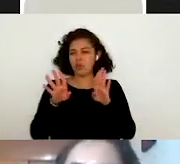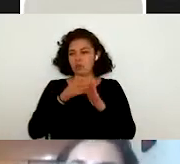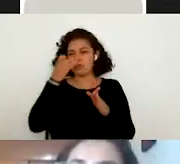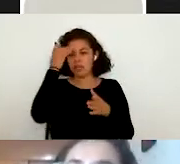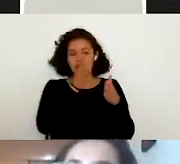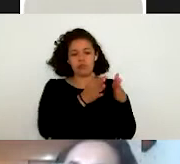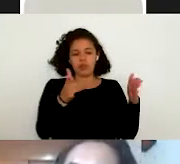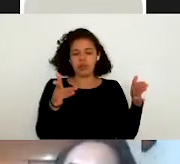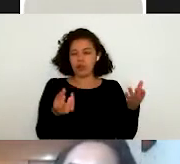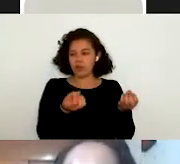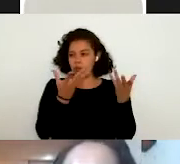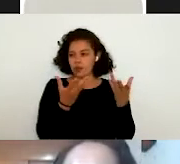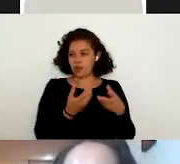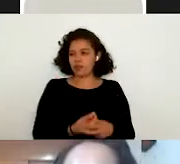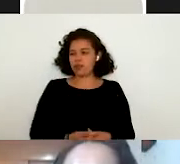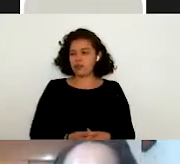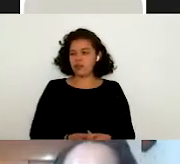desarrollar. Entonces,